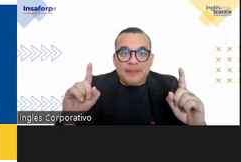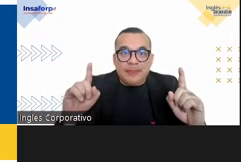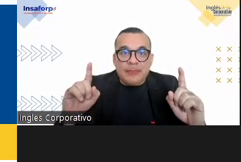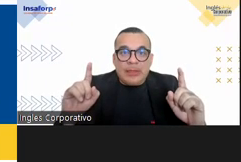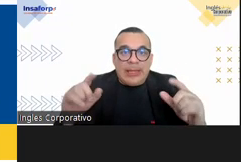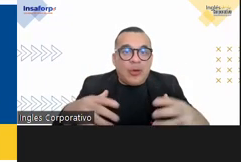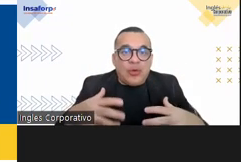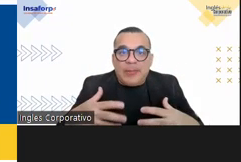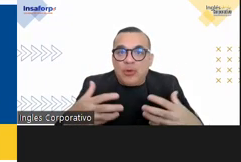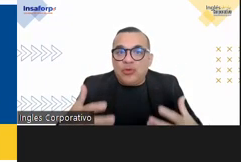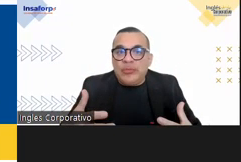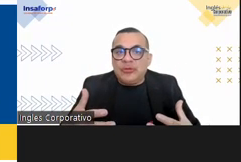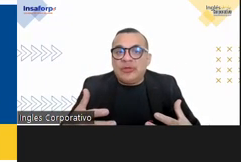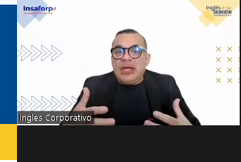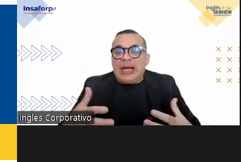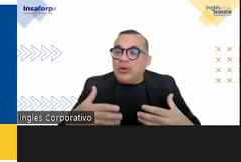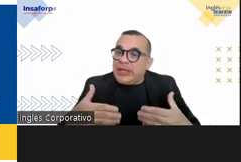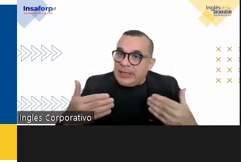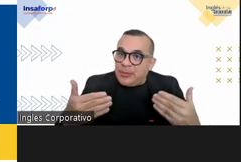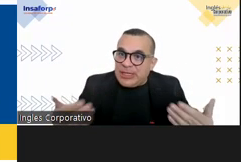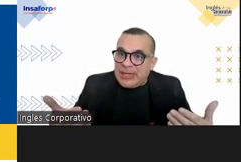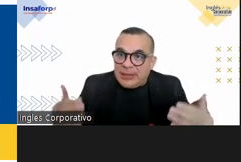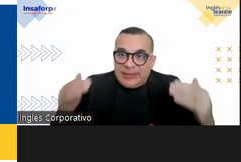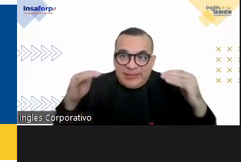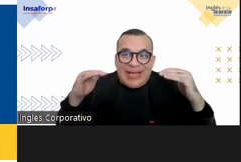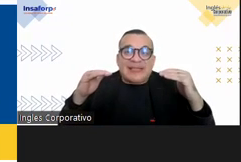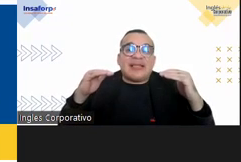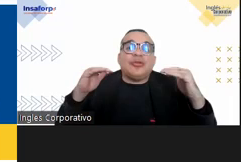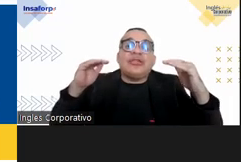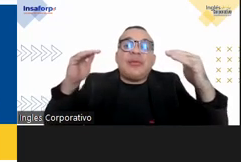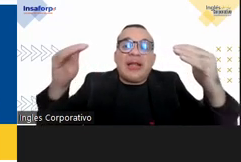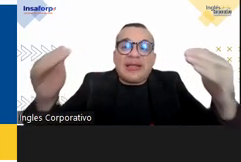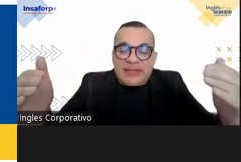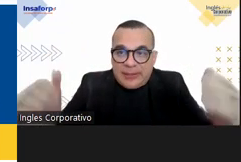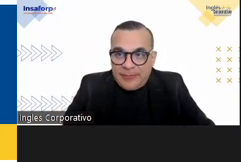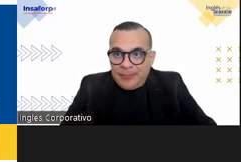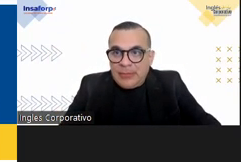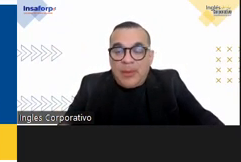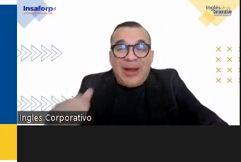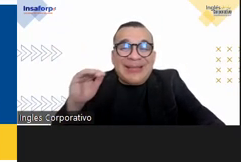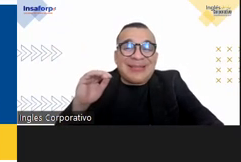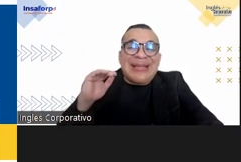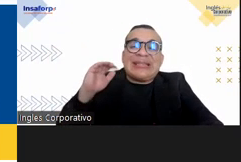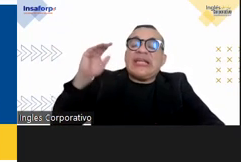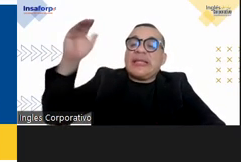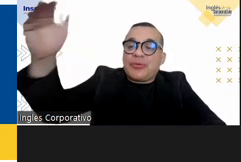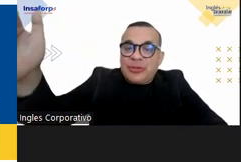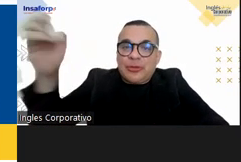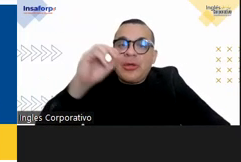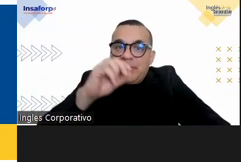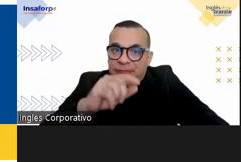importante. Escogemos los números a los que queremos llegar, es decir, hasta dónde vamos a alcanzar. Vamos a